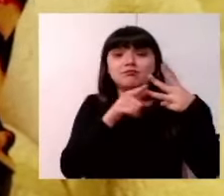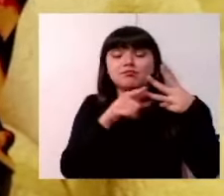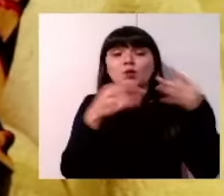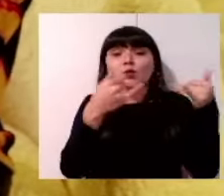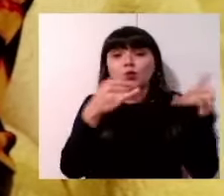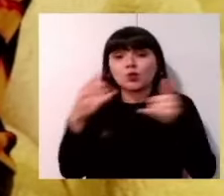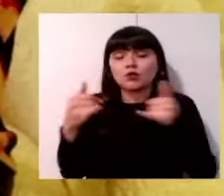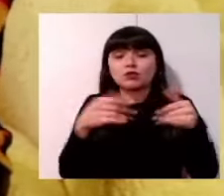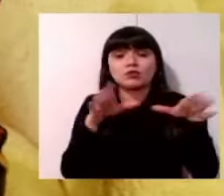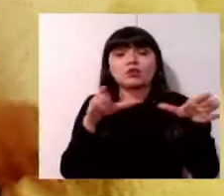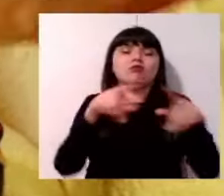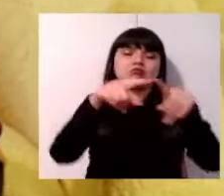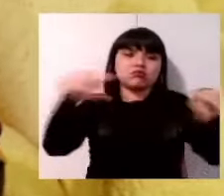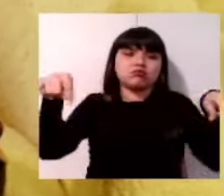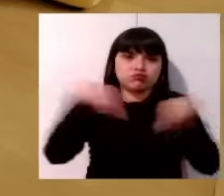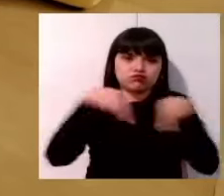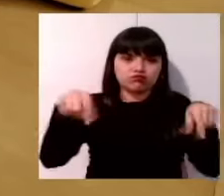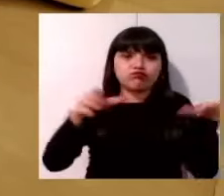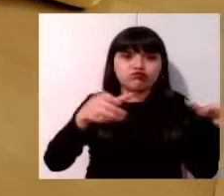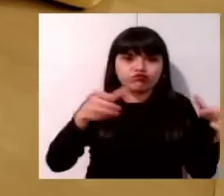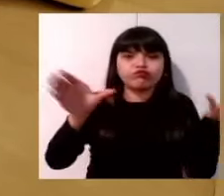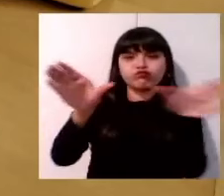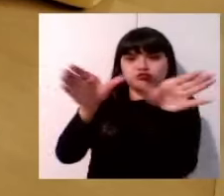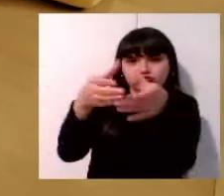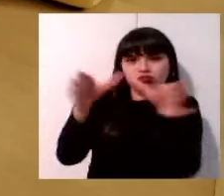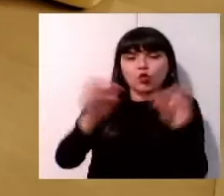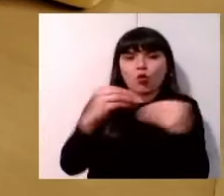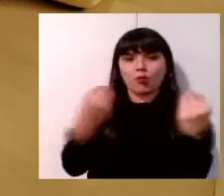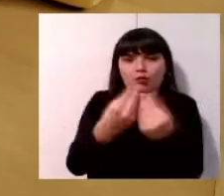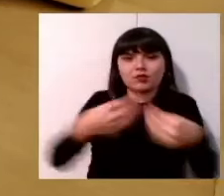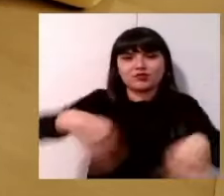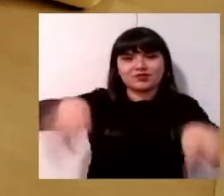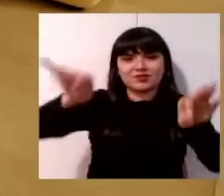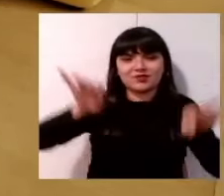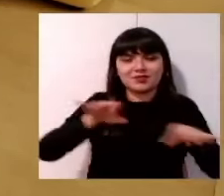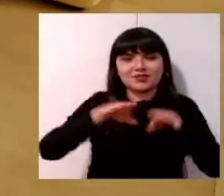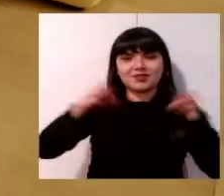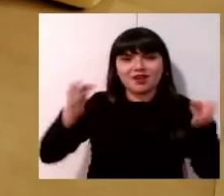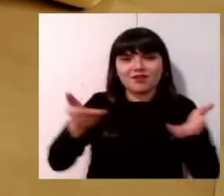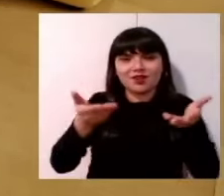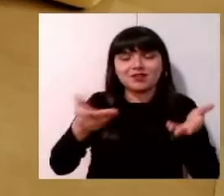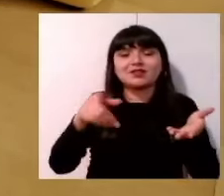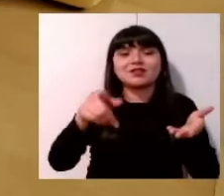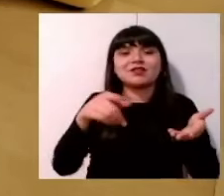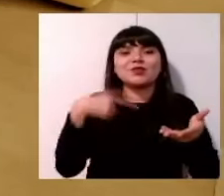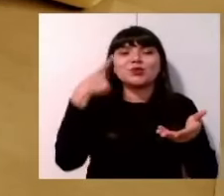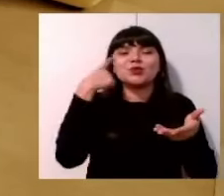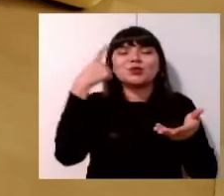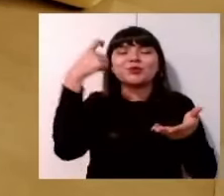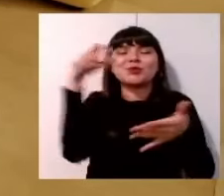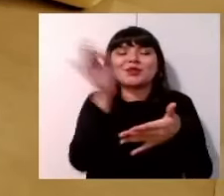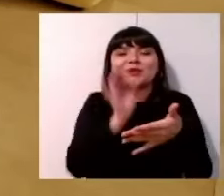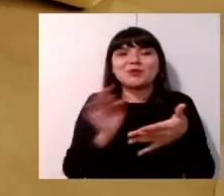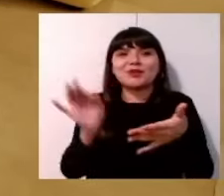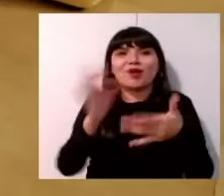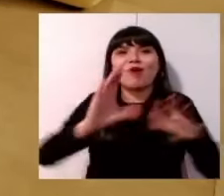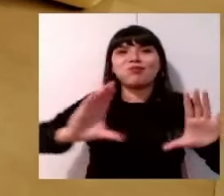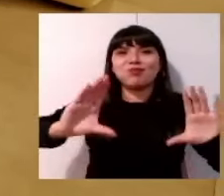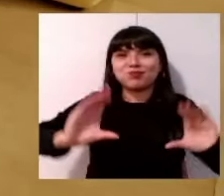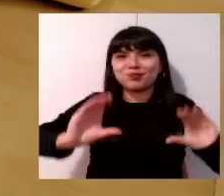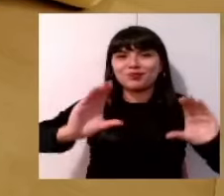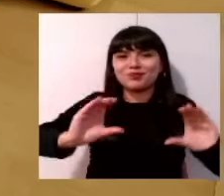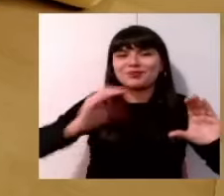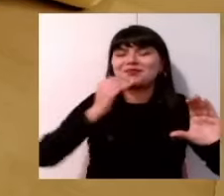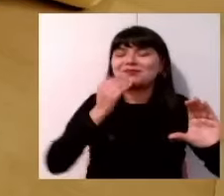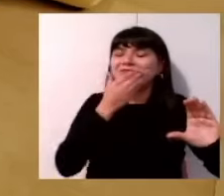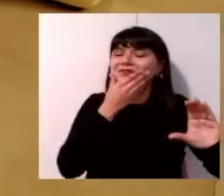y cobertores. Estamos hablando de un set completo, en el fondo, cada persona, de estos sueños ilustrados con cojines también, que están preciosas,